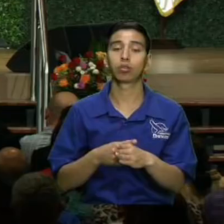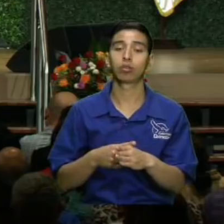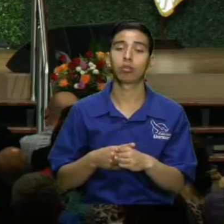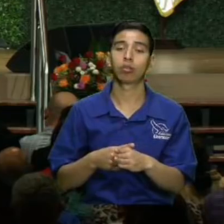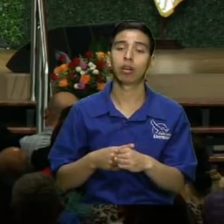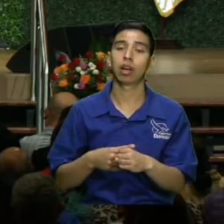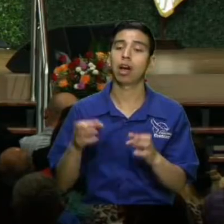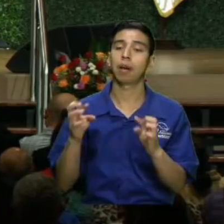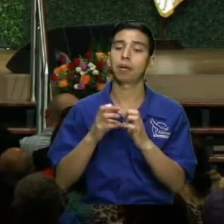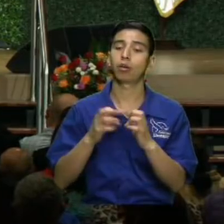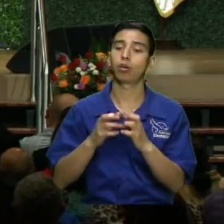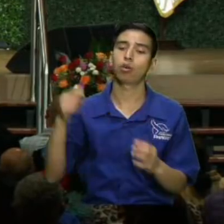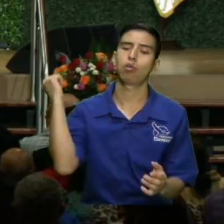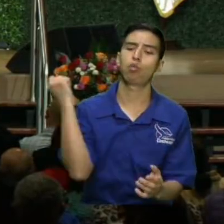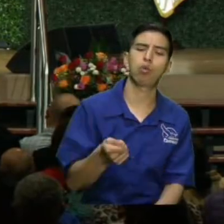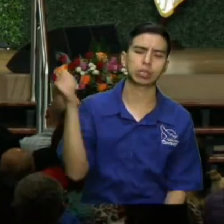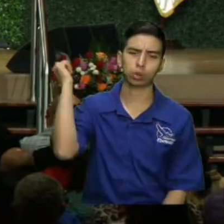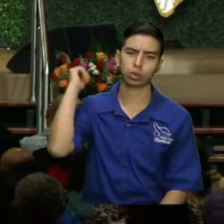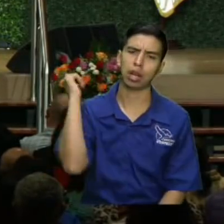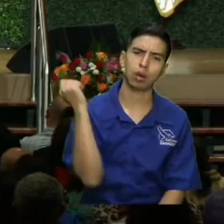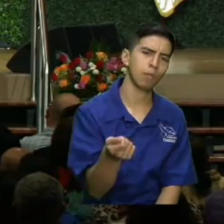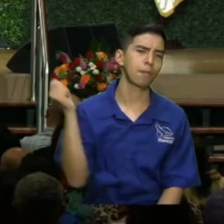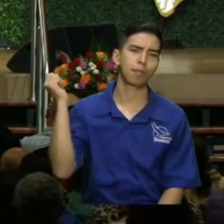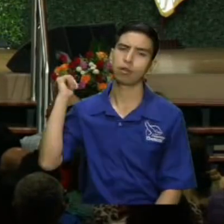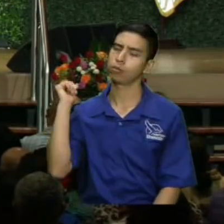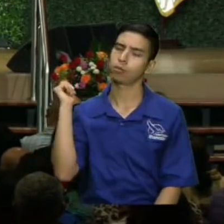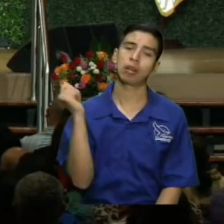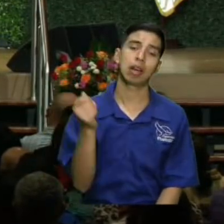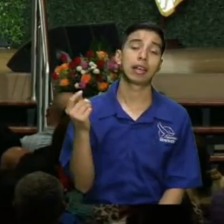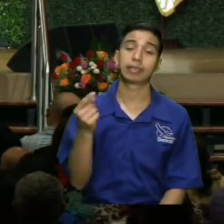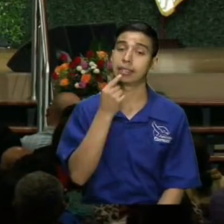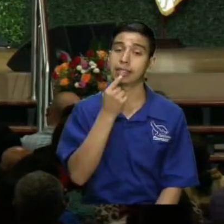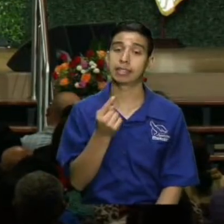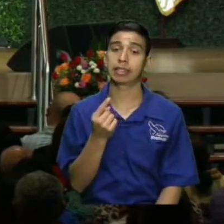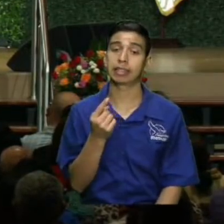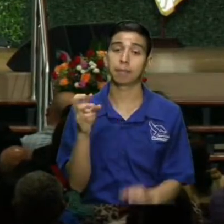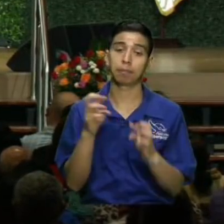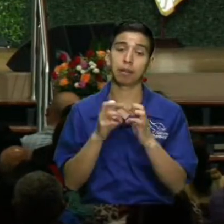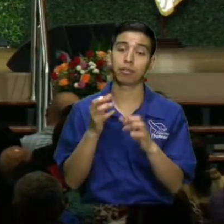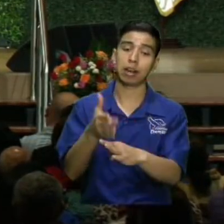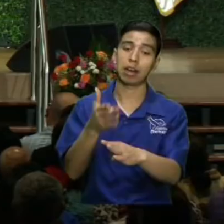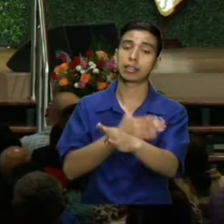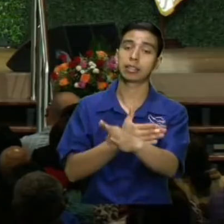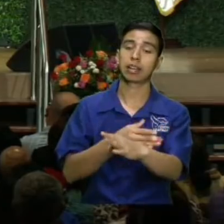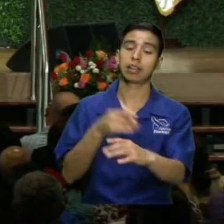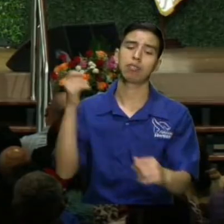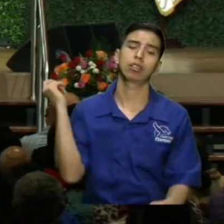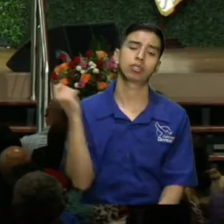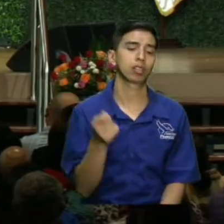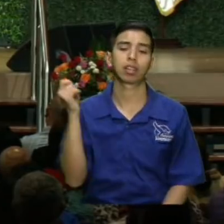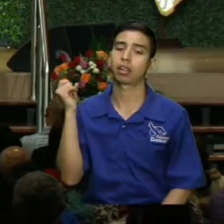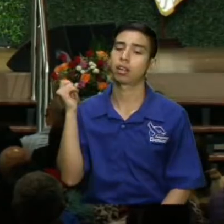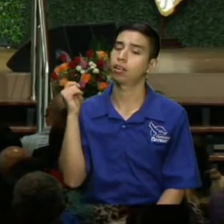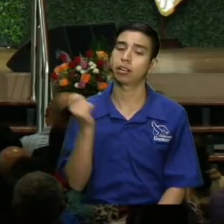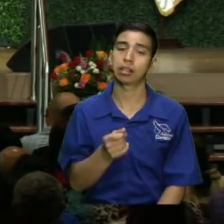una, pero la otra vez lo iban a azotar, y él antes de que lo azotaran, le dijo al centurión, te es